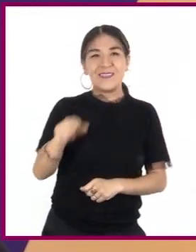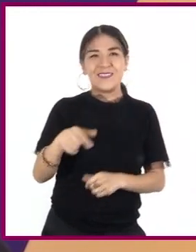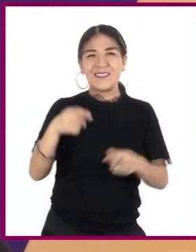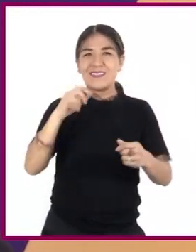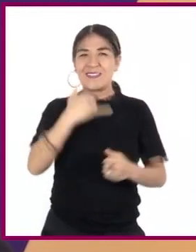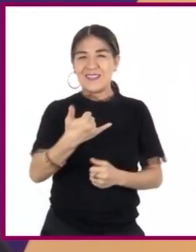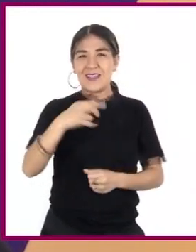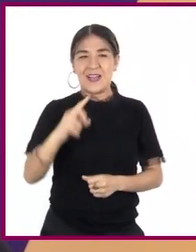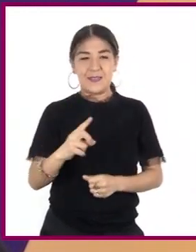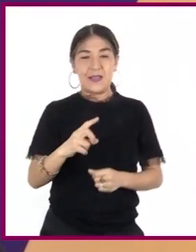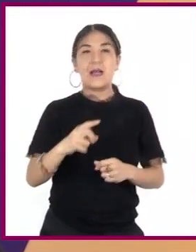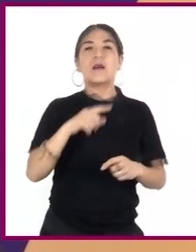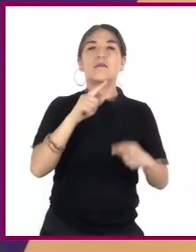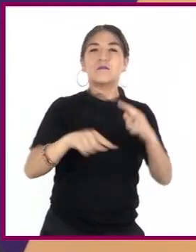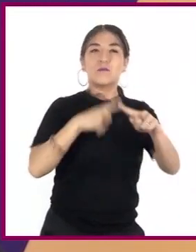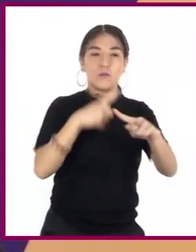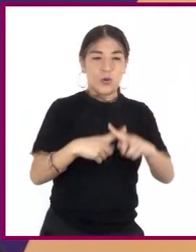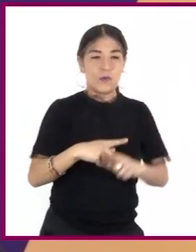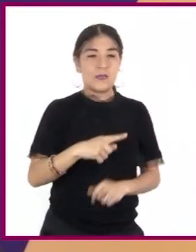100, por